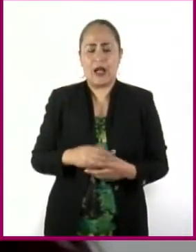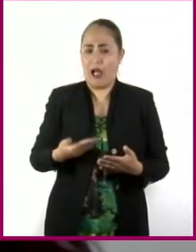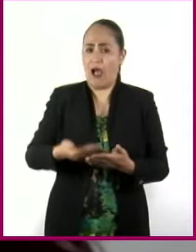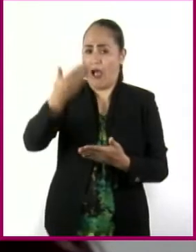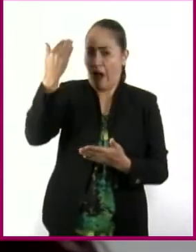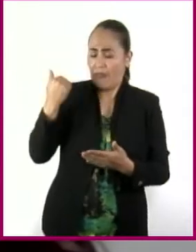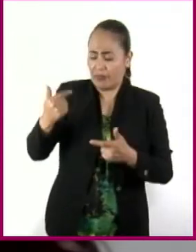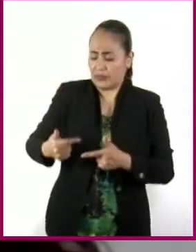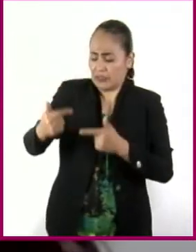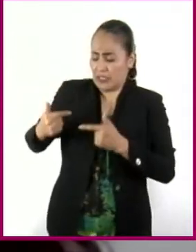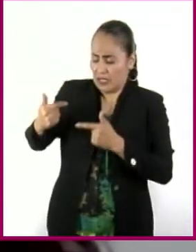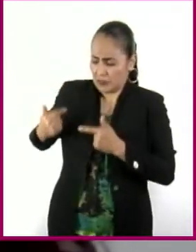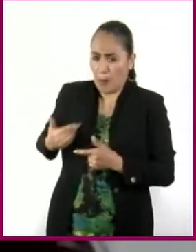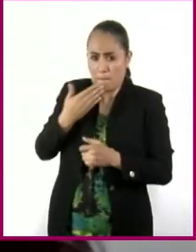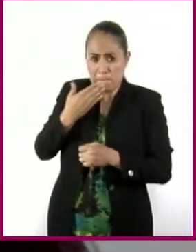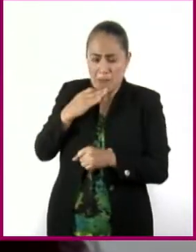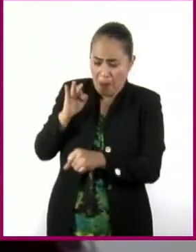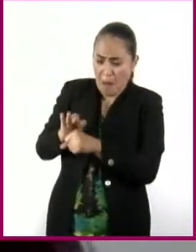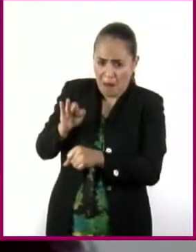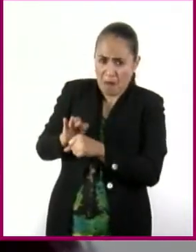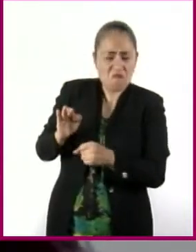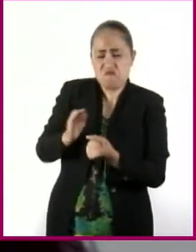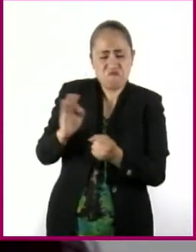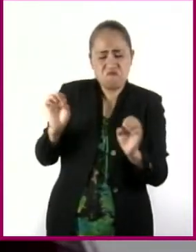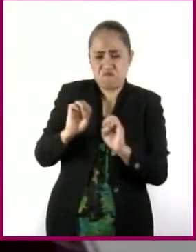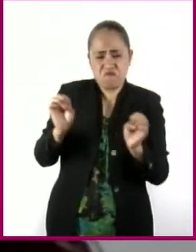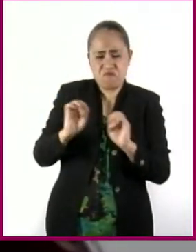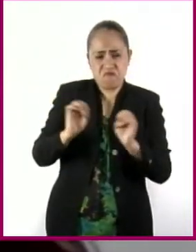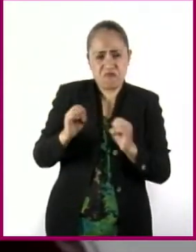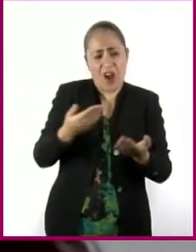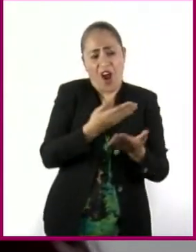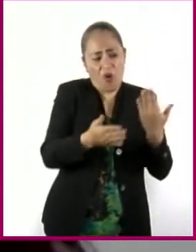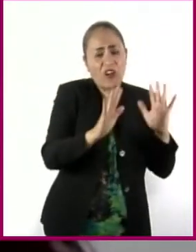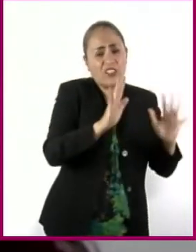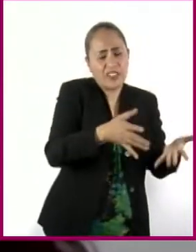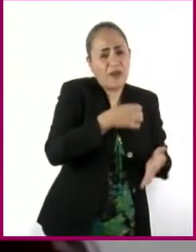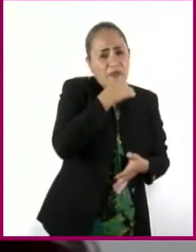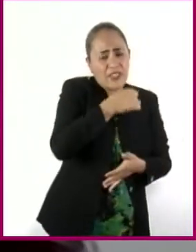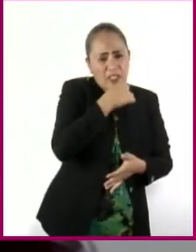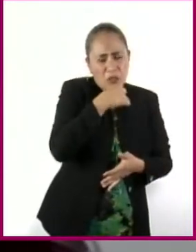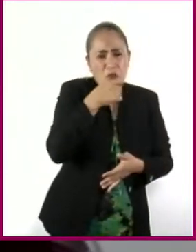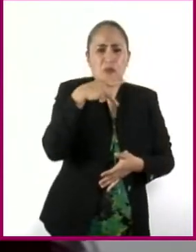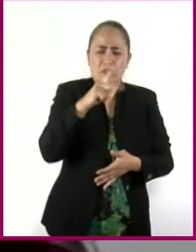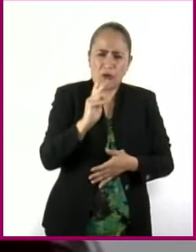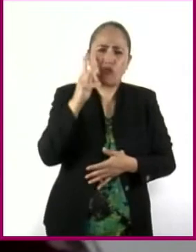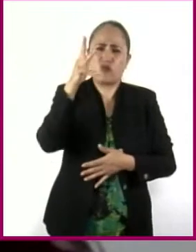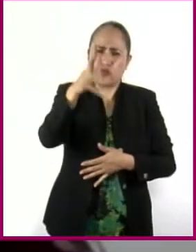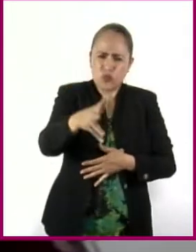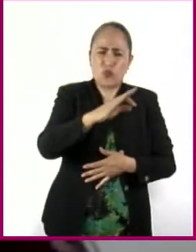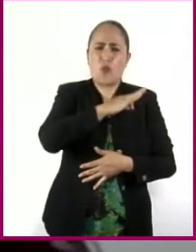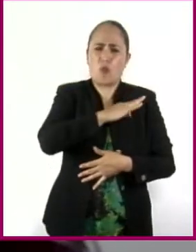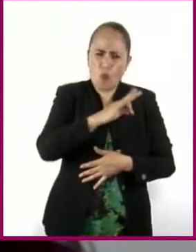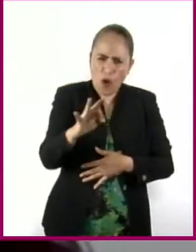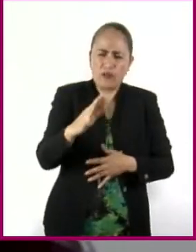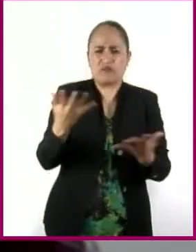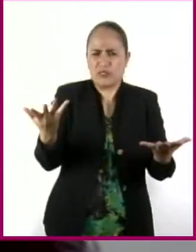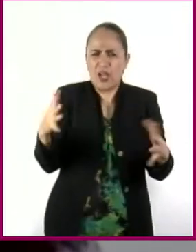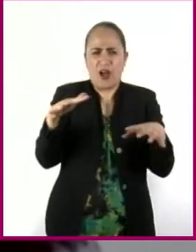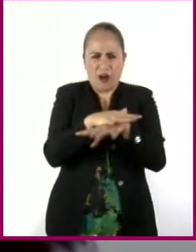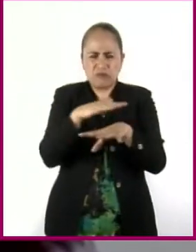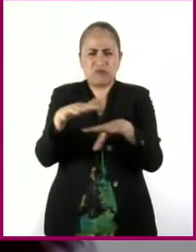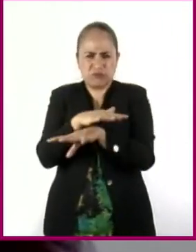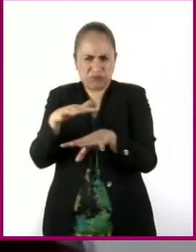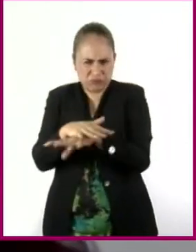generaciones que ahora están viviendo esa etapa, pero que también hay posibilidades amplias en su reconocimiento